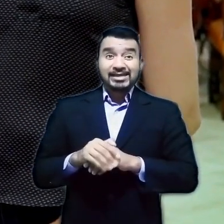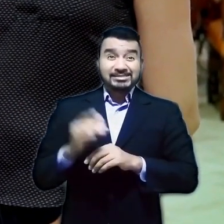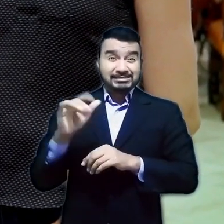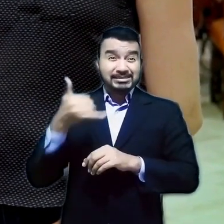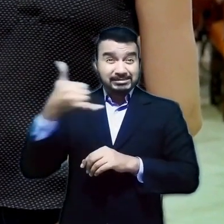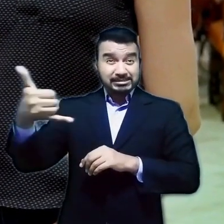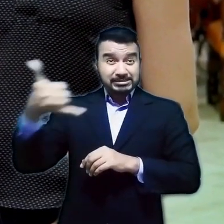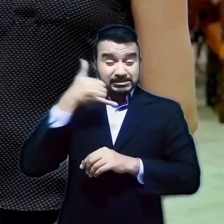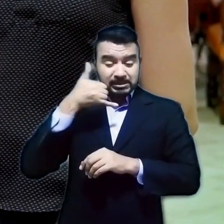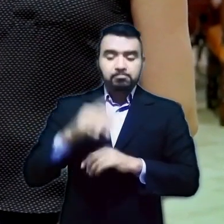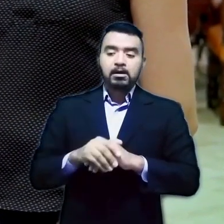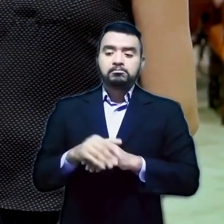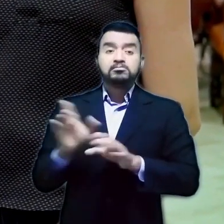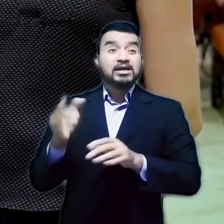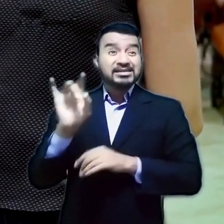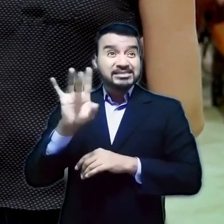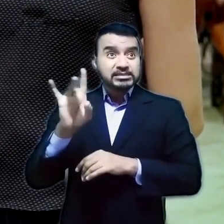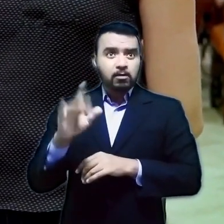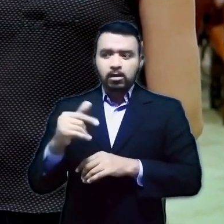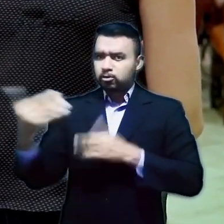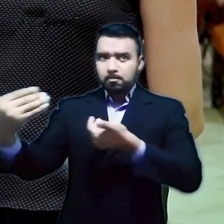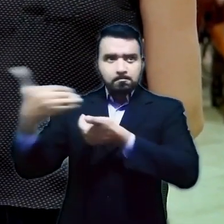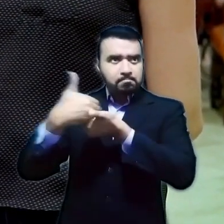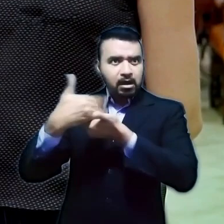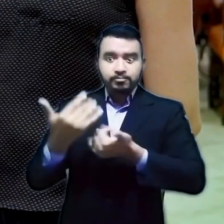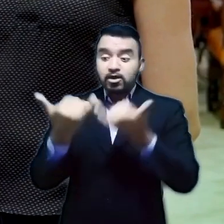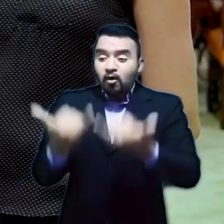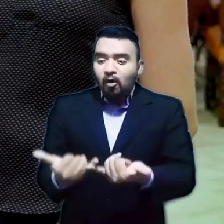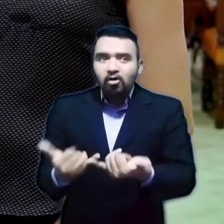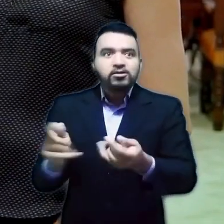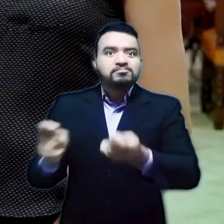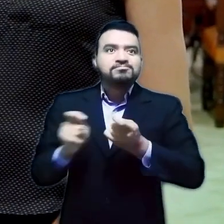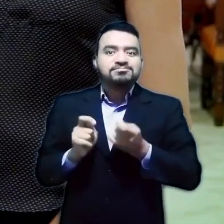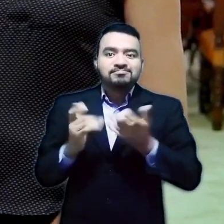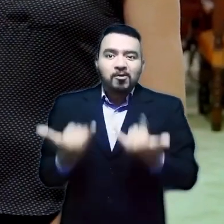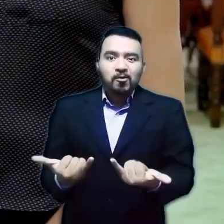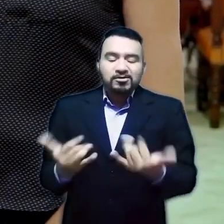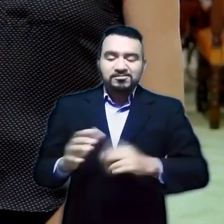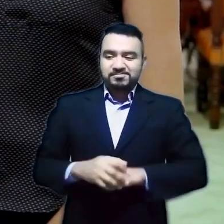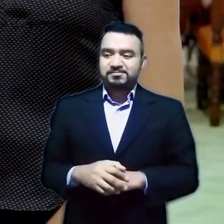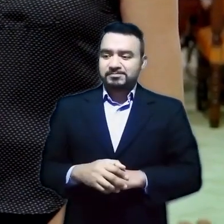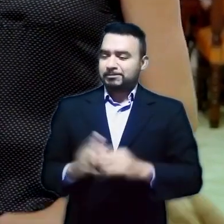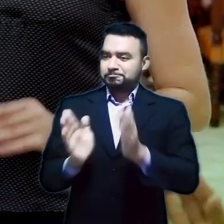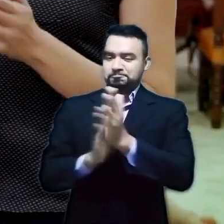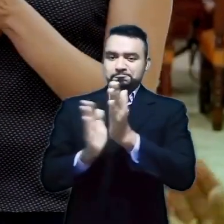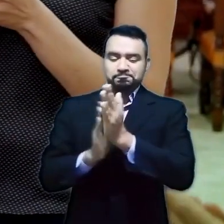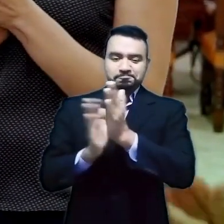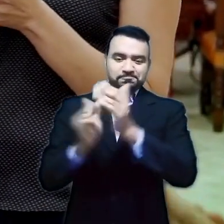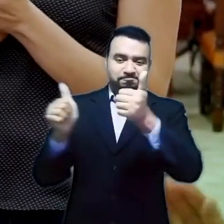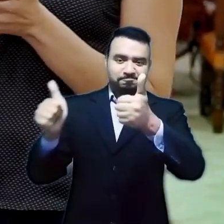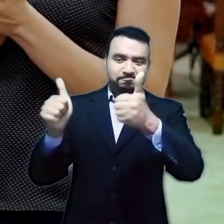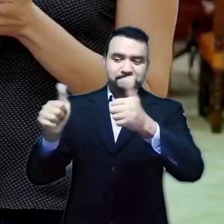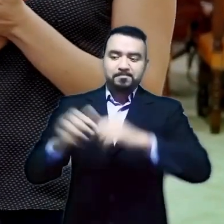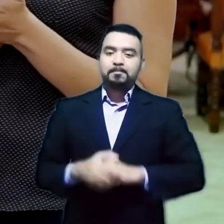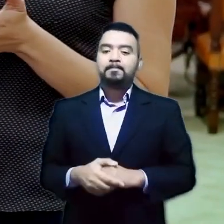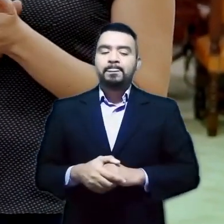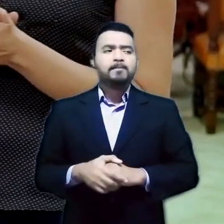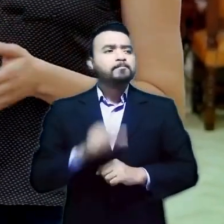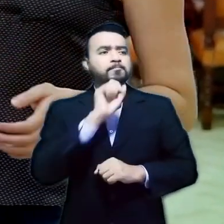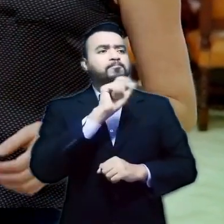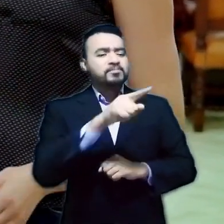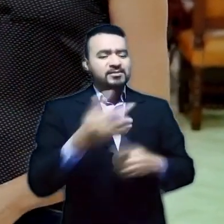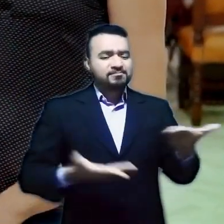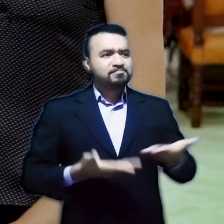estaban visitándome y hoy me están entregando. Muy bien, Chila, de verdad. Gracias. Muy bien. Y a